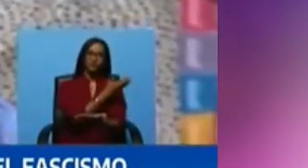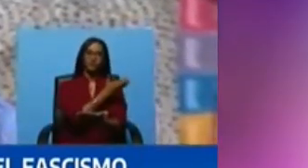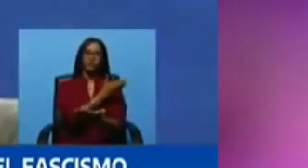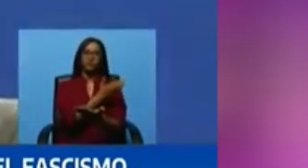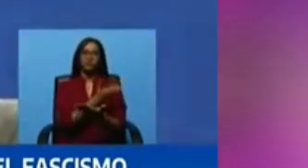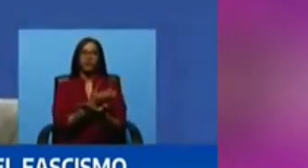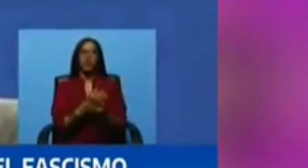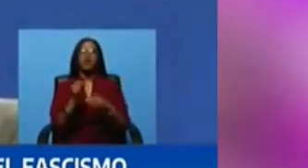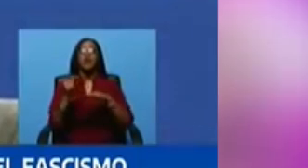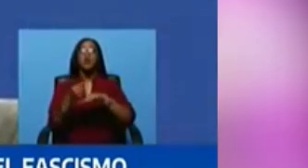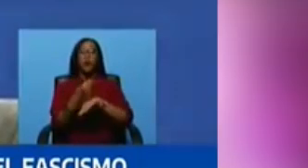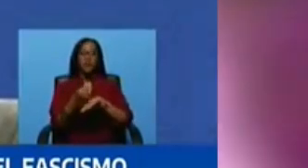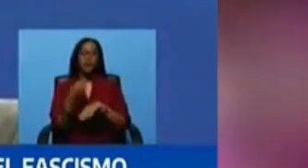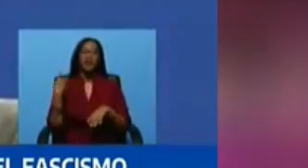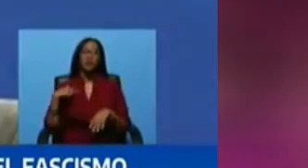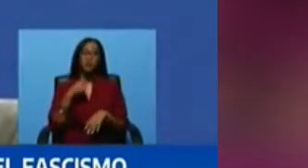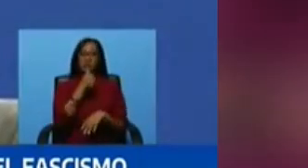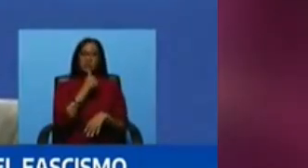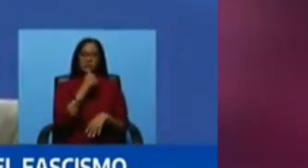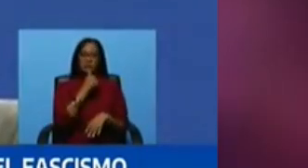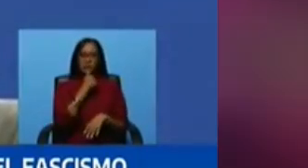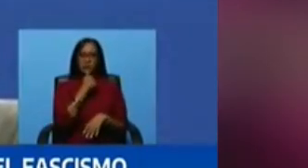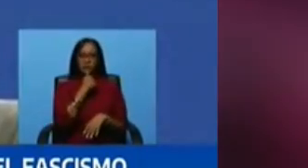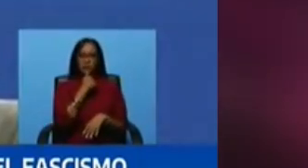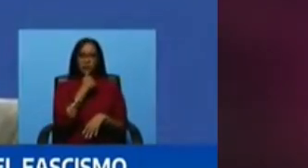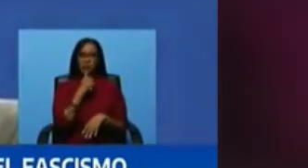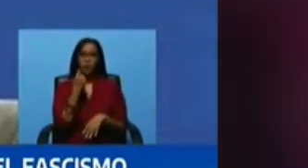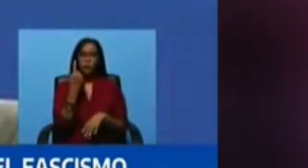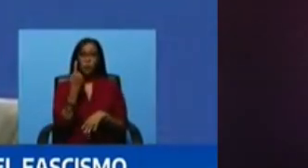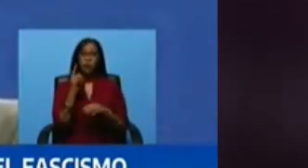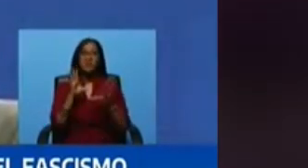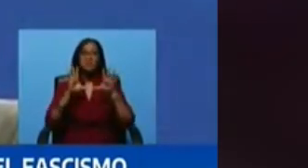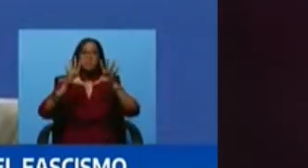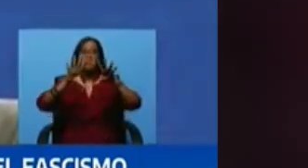y Guatemala tuvo que soportar una invasión